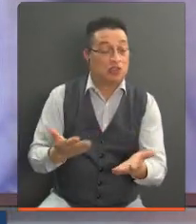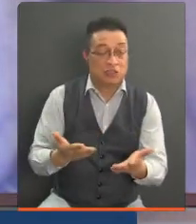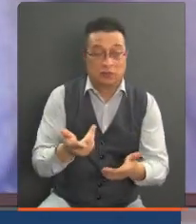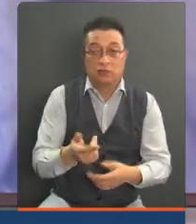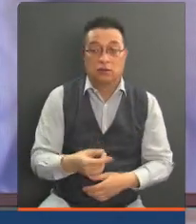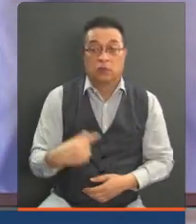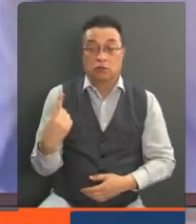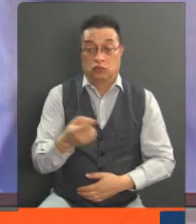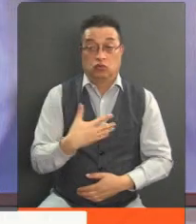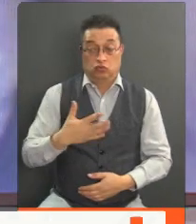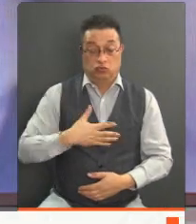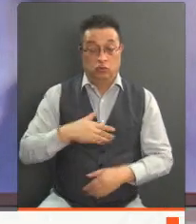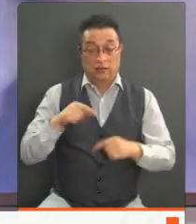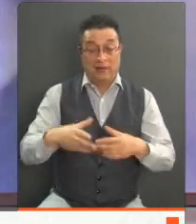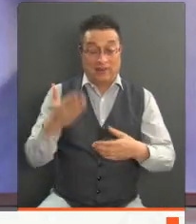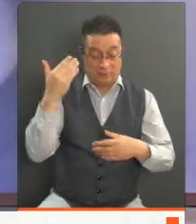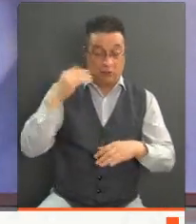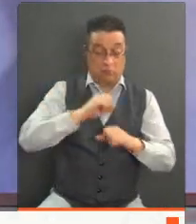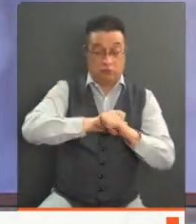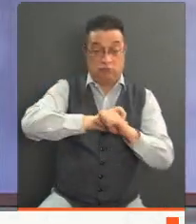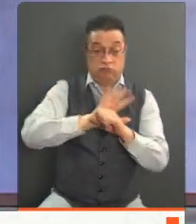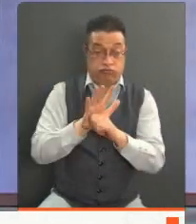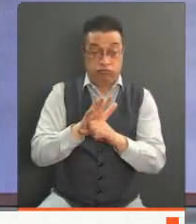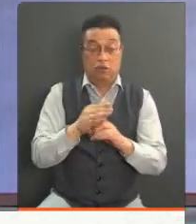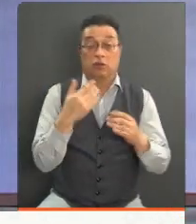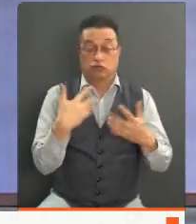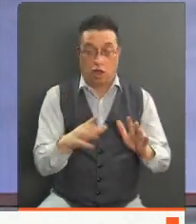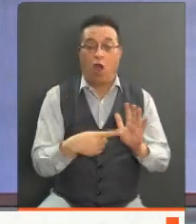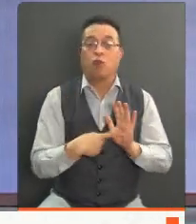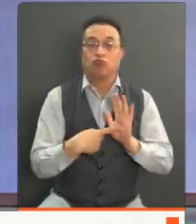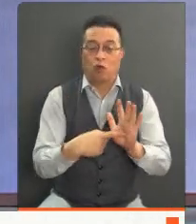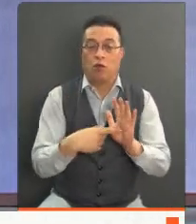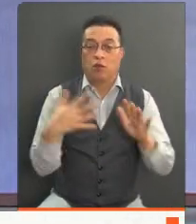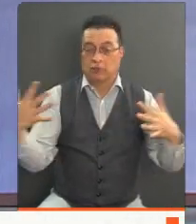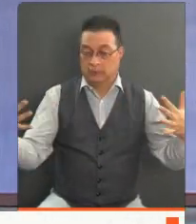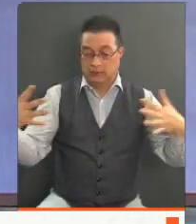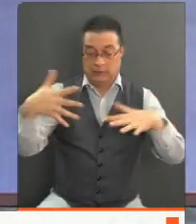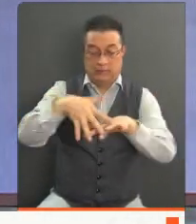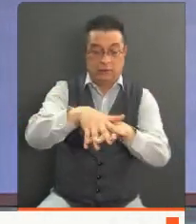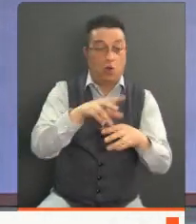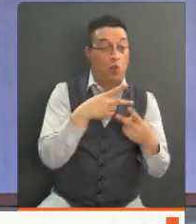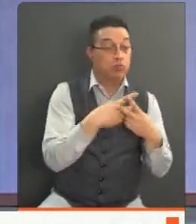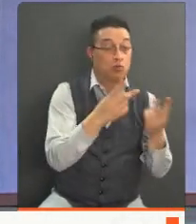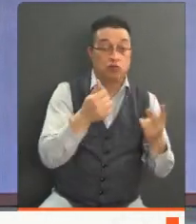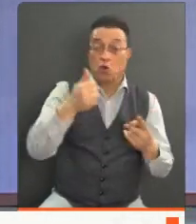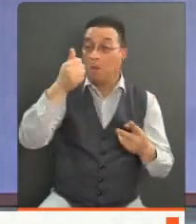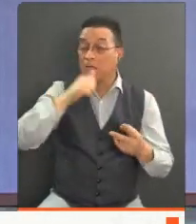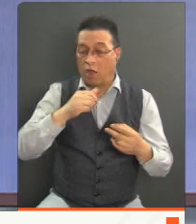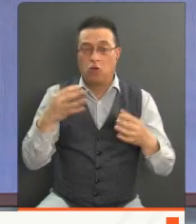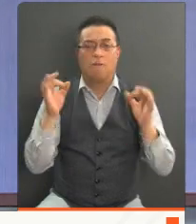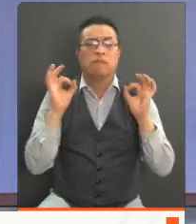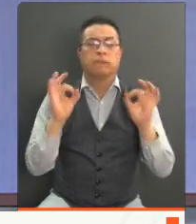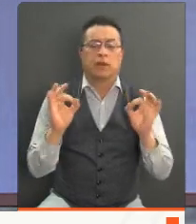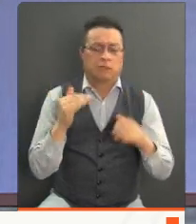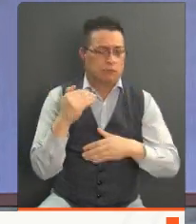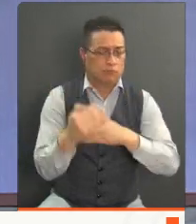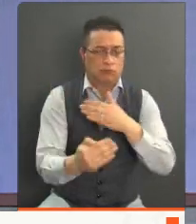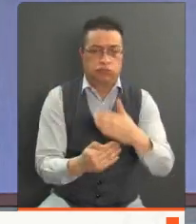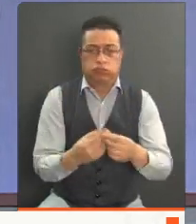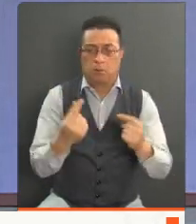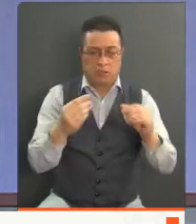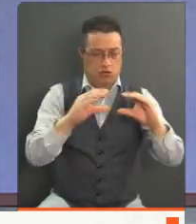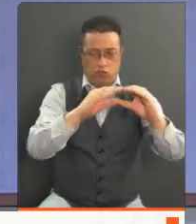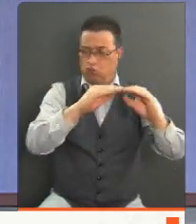durante la pandemia lo que se demostró es que la integración público-privada funcionó perfectamente y fijamos los precios incluso